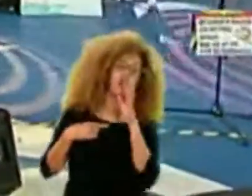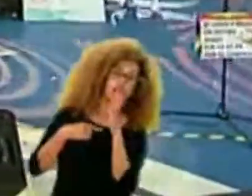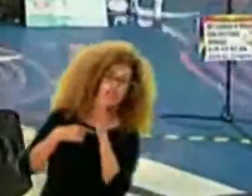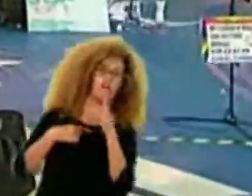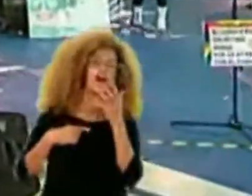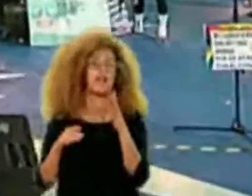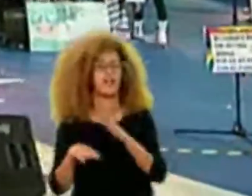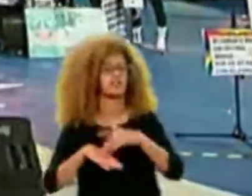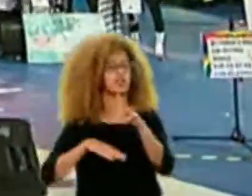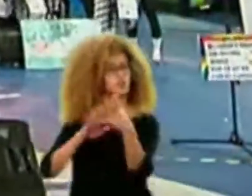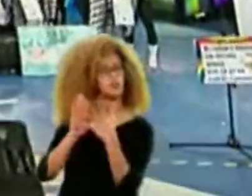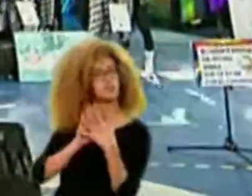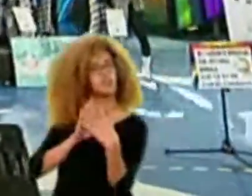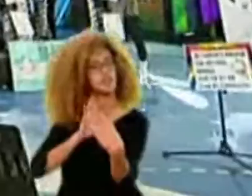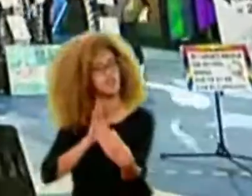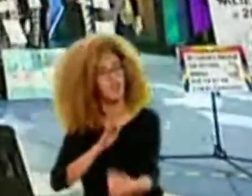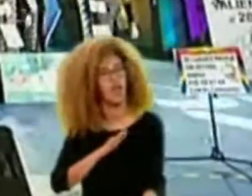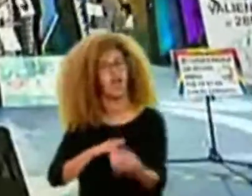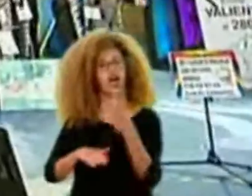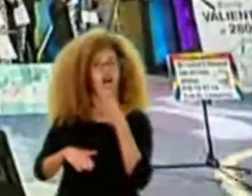lo entiendas, con icono.